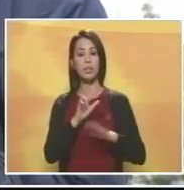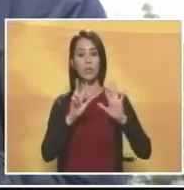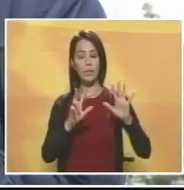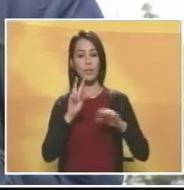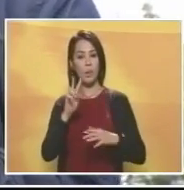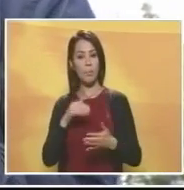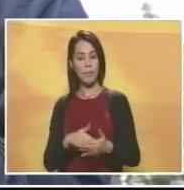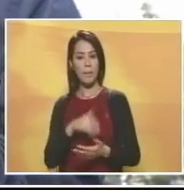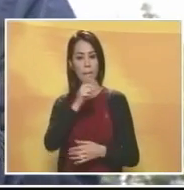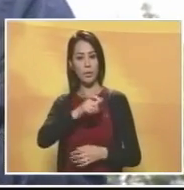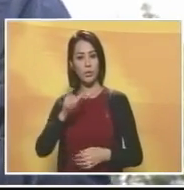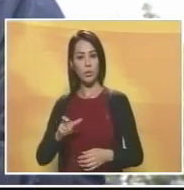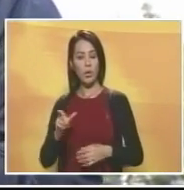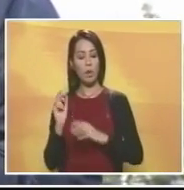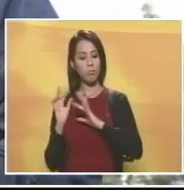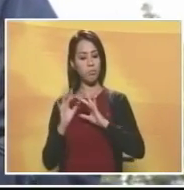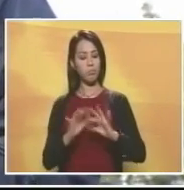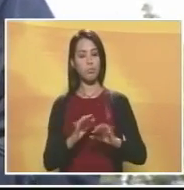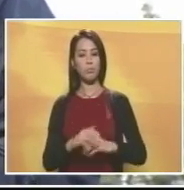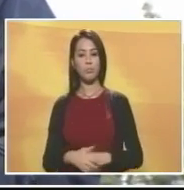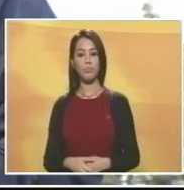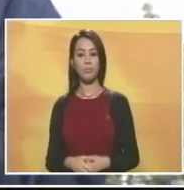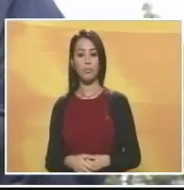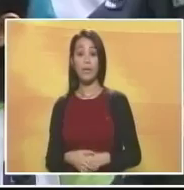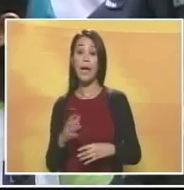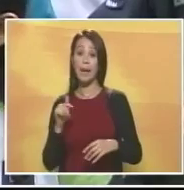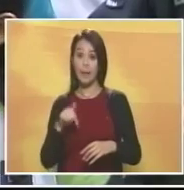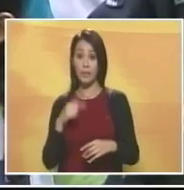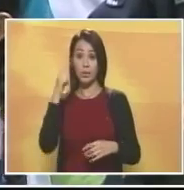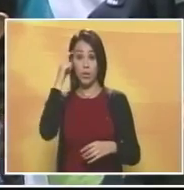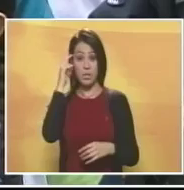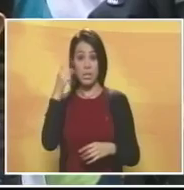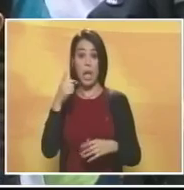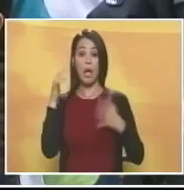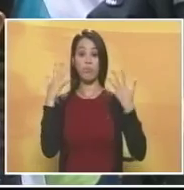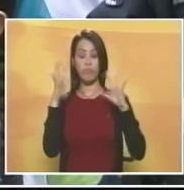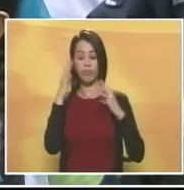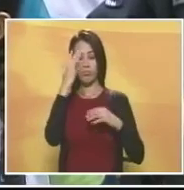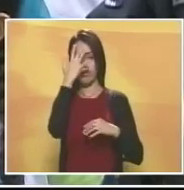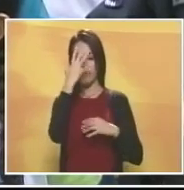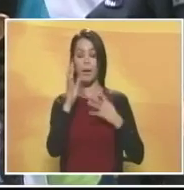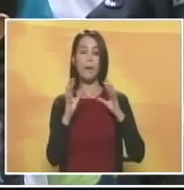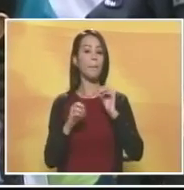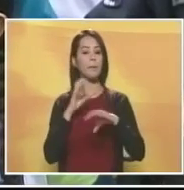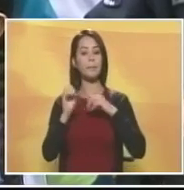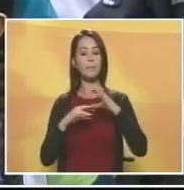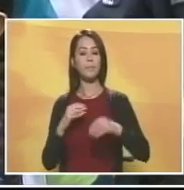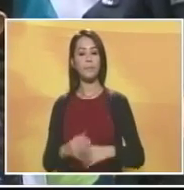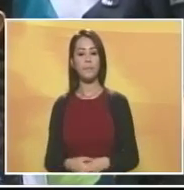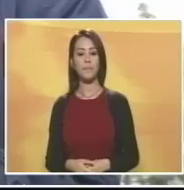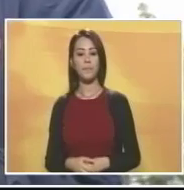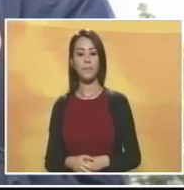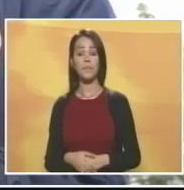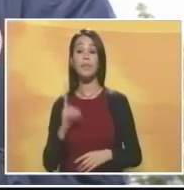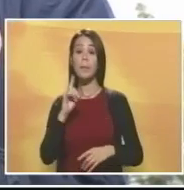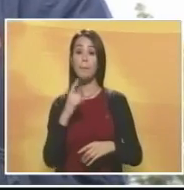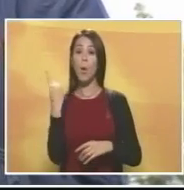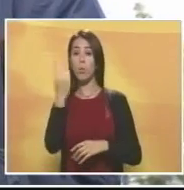8.382.000 personas se han movilizado en estos días de carnaval. Más de 1.300 traslados efectivos en